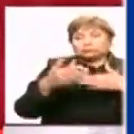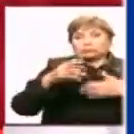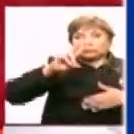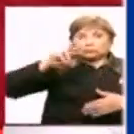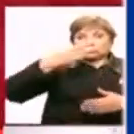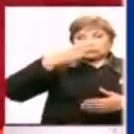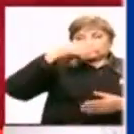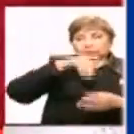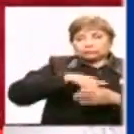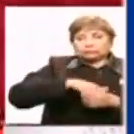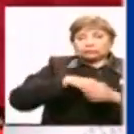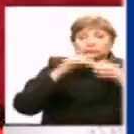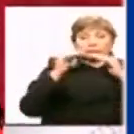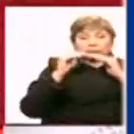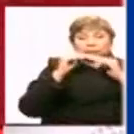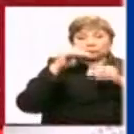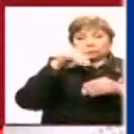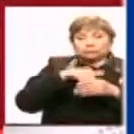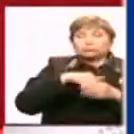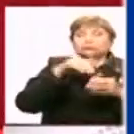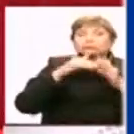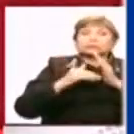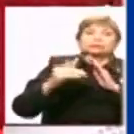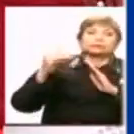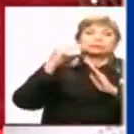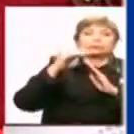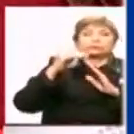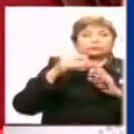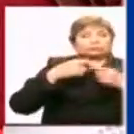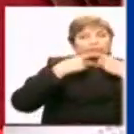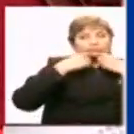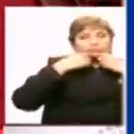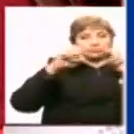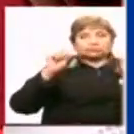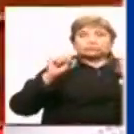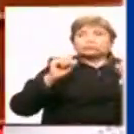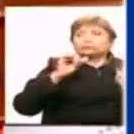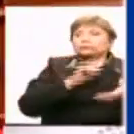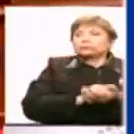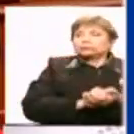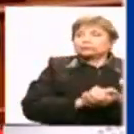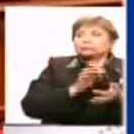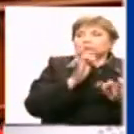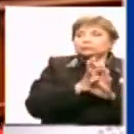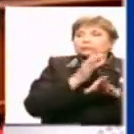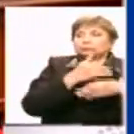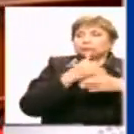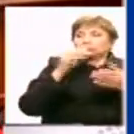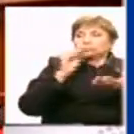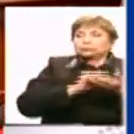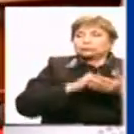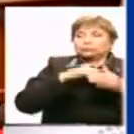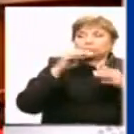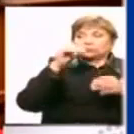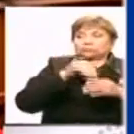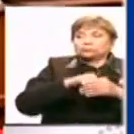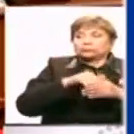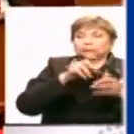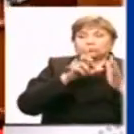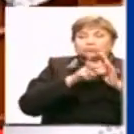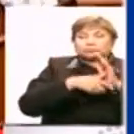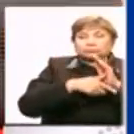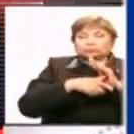estamos discutiendo el asunto que importa, que es qué es lo que tenemos que cambiar, es decir, qué es lo que estamos